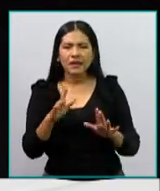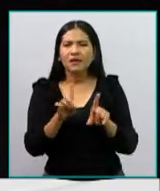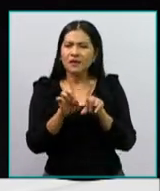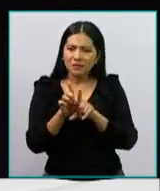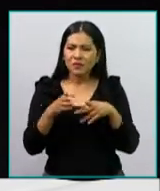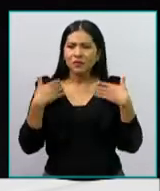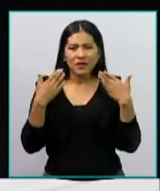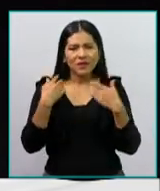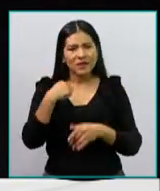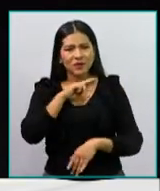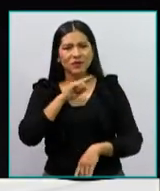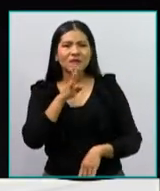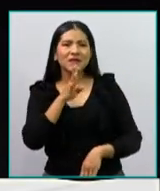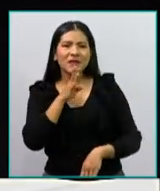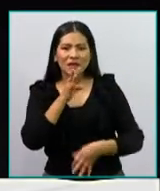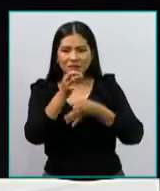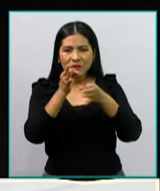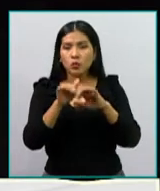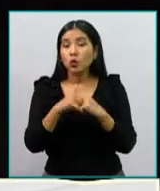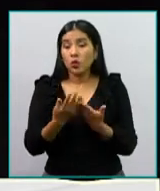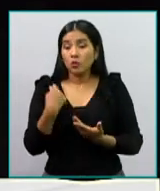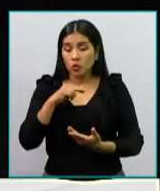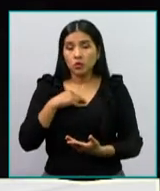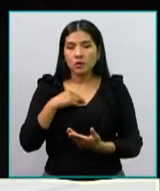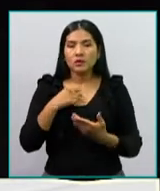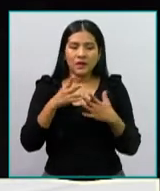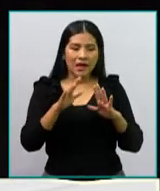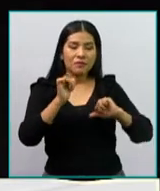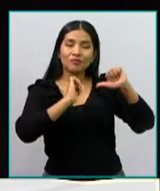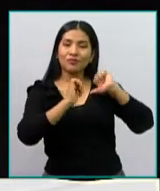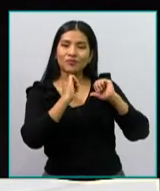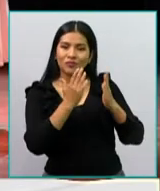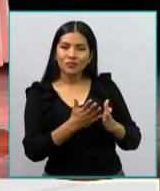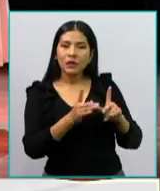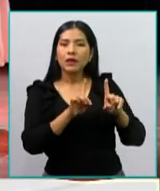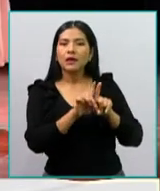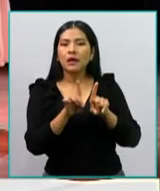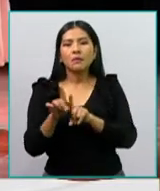esta faceta que tenemos también, ¿no? Como mamás artistas.